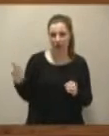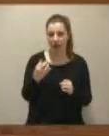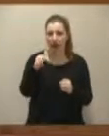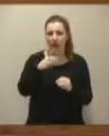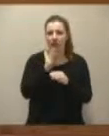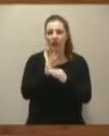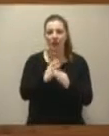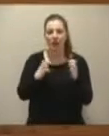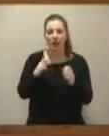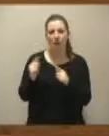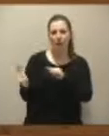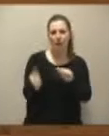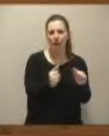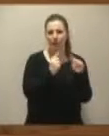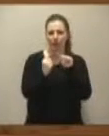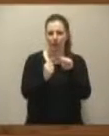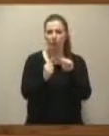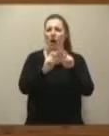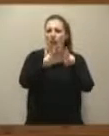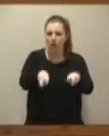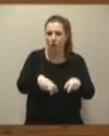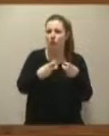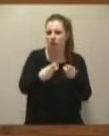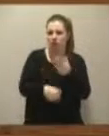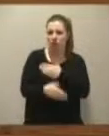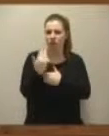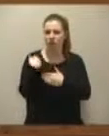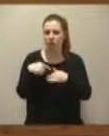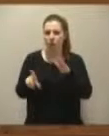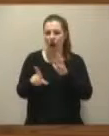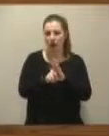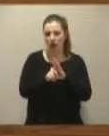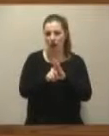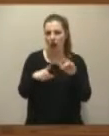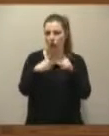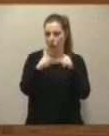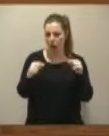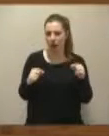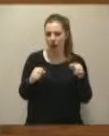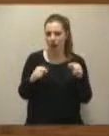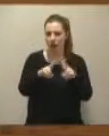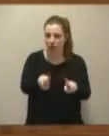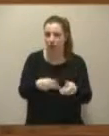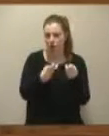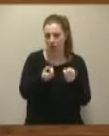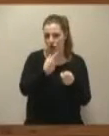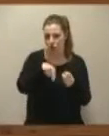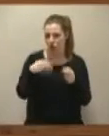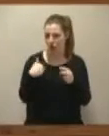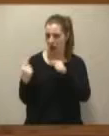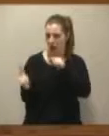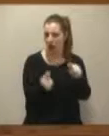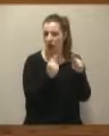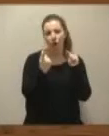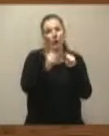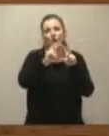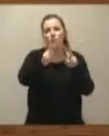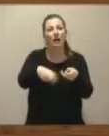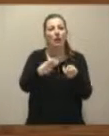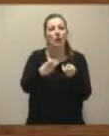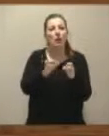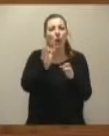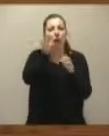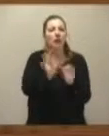debatió ya una reforma de esta ley electoral asturiana, y no una reforma puntual sobre un